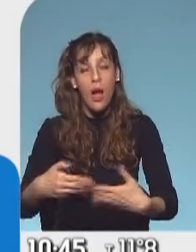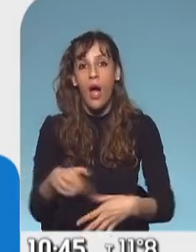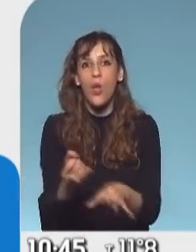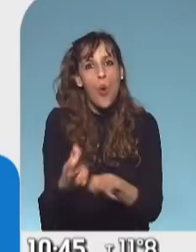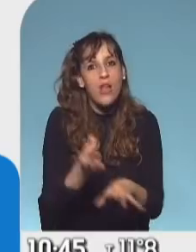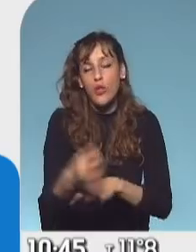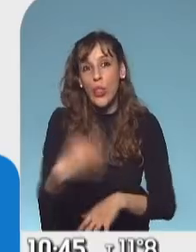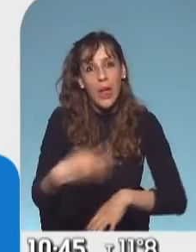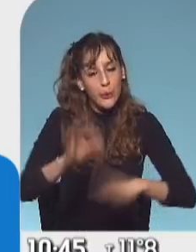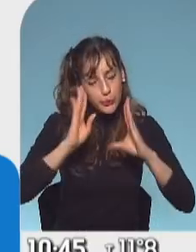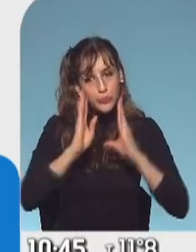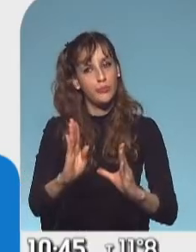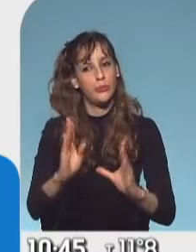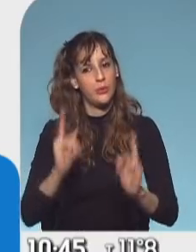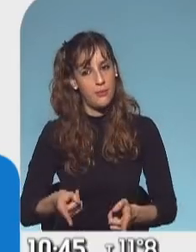increíble.